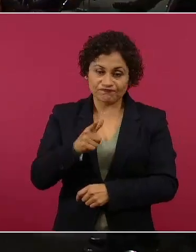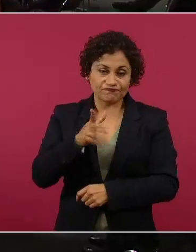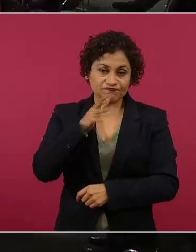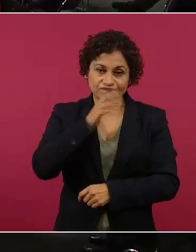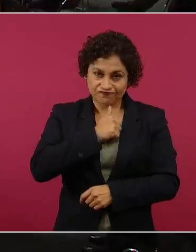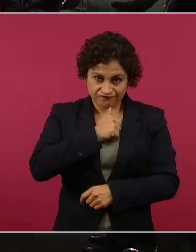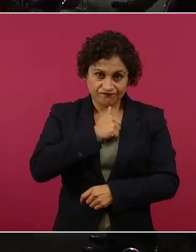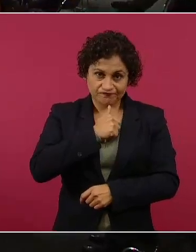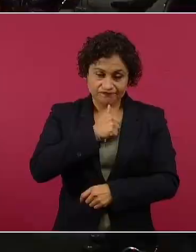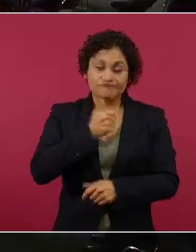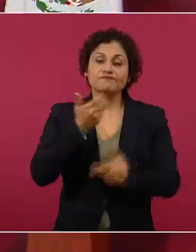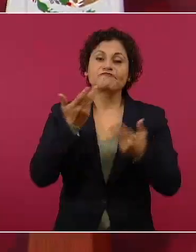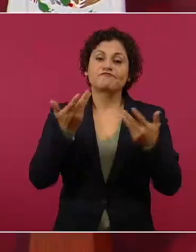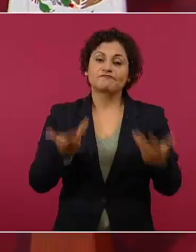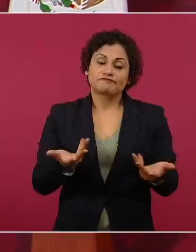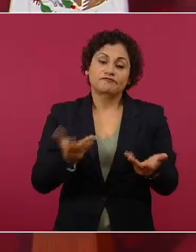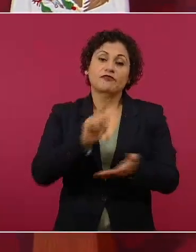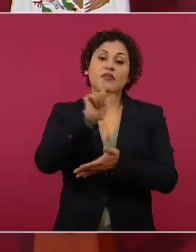es una reforma